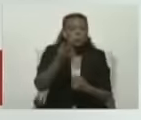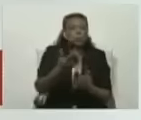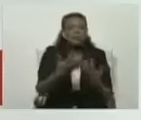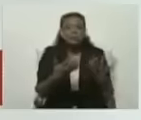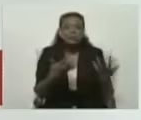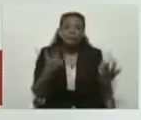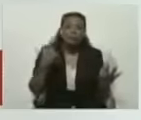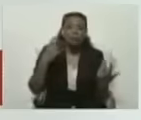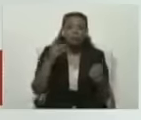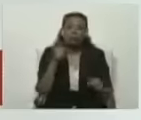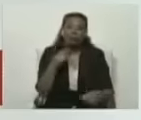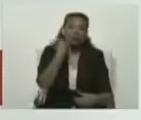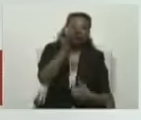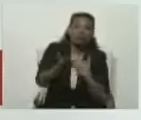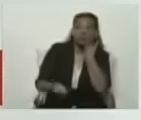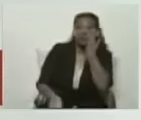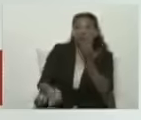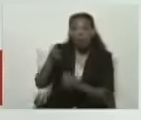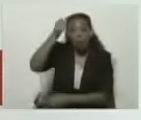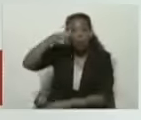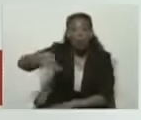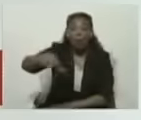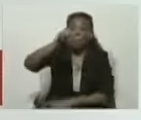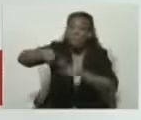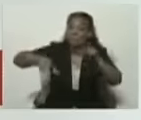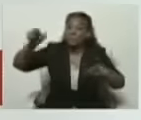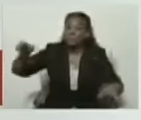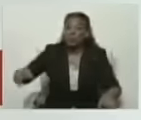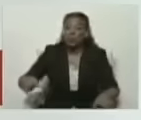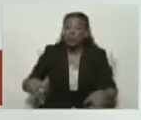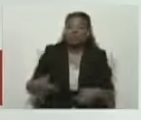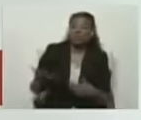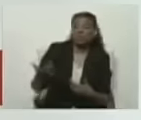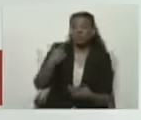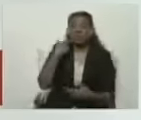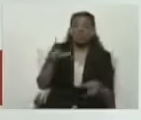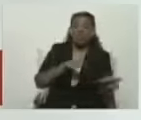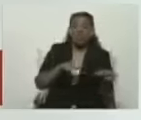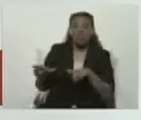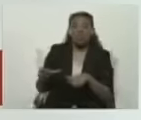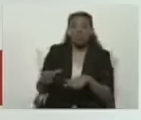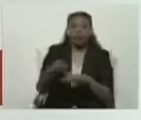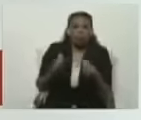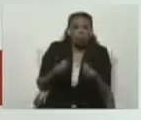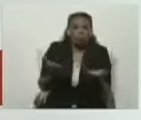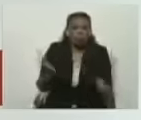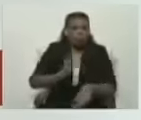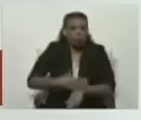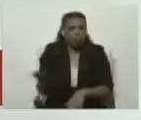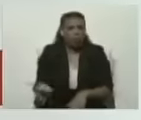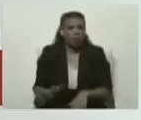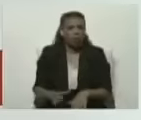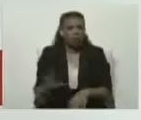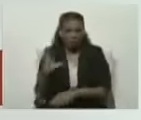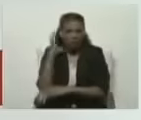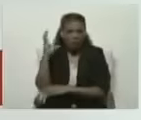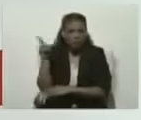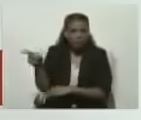es ofensivo, es grosero con el pueblo de Venezuela. No, eso ya está listo. ¿Y a cuenta de qué? Usted es